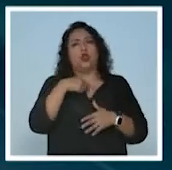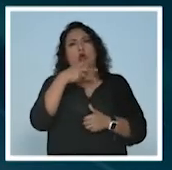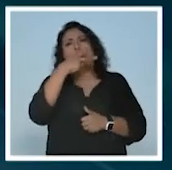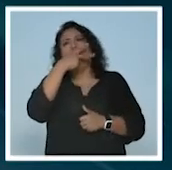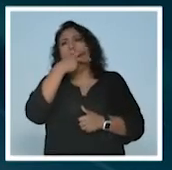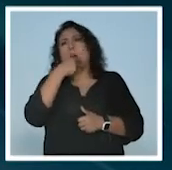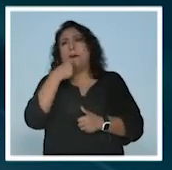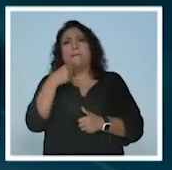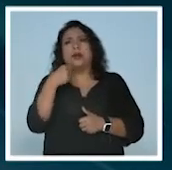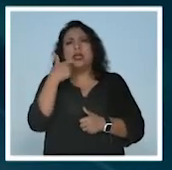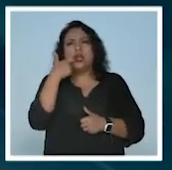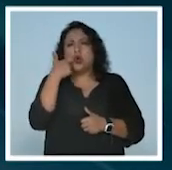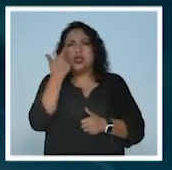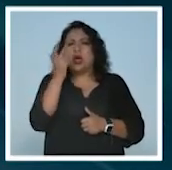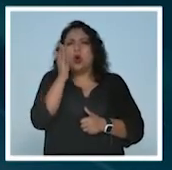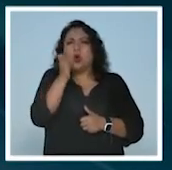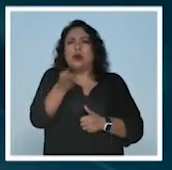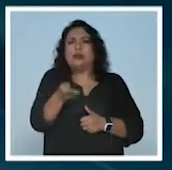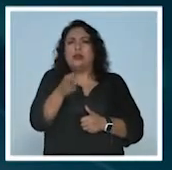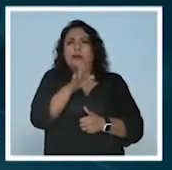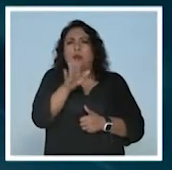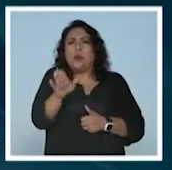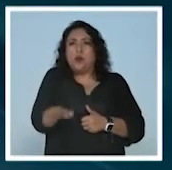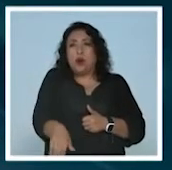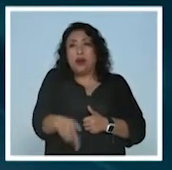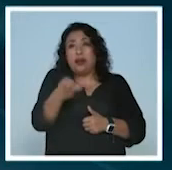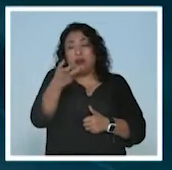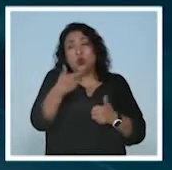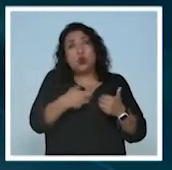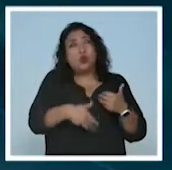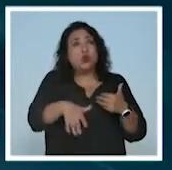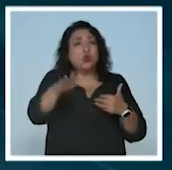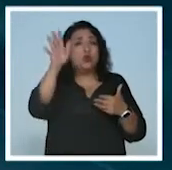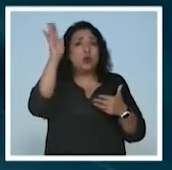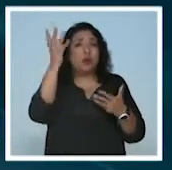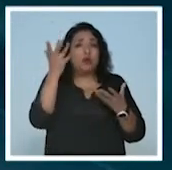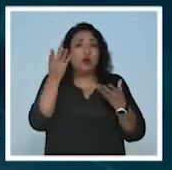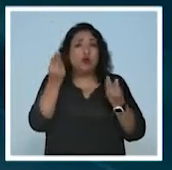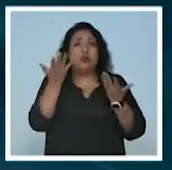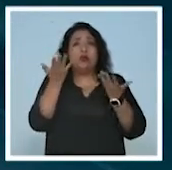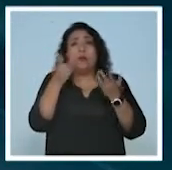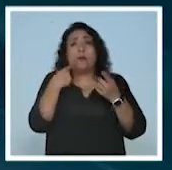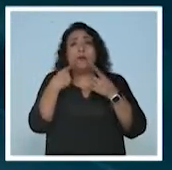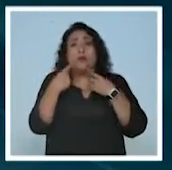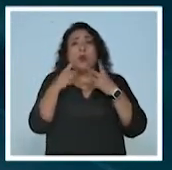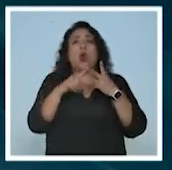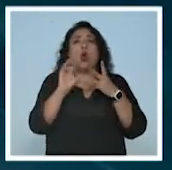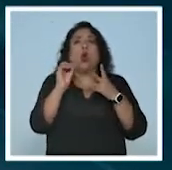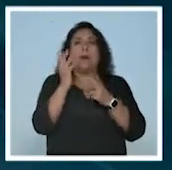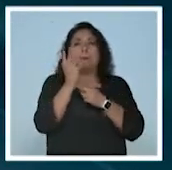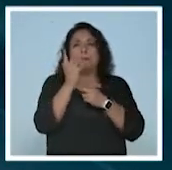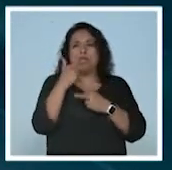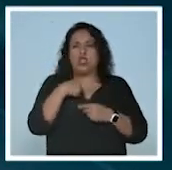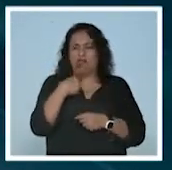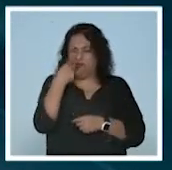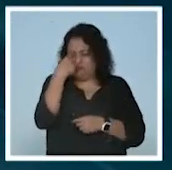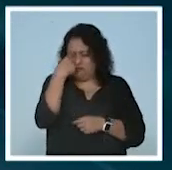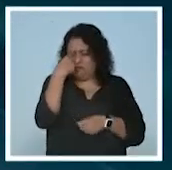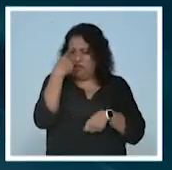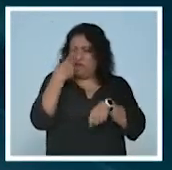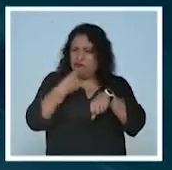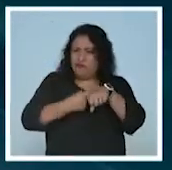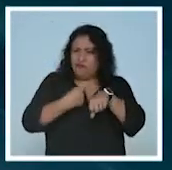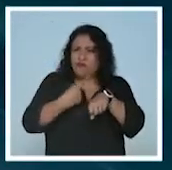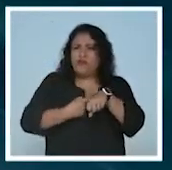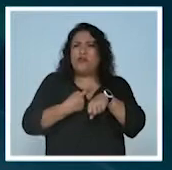totalmente negado a asumir la muerte. Y eso, bueno, da para abre muchas puertas. O dices, mi propensión enfermiza a la